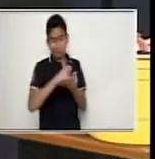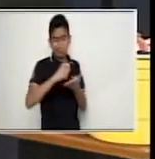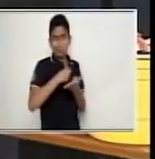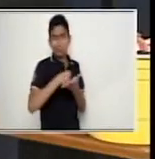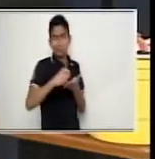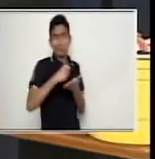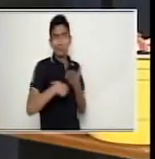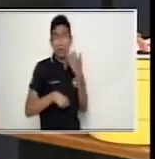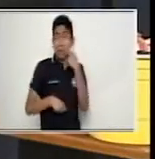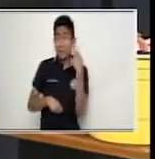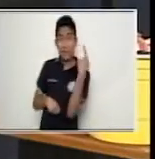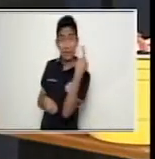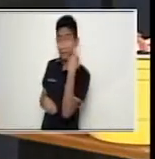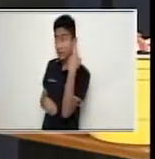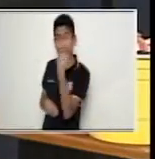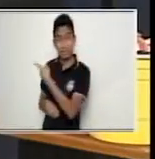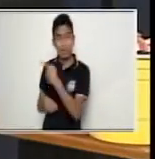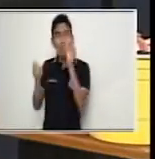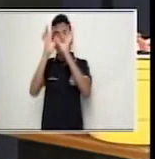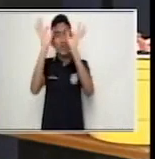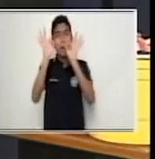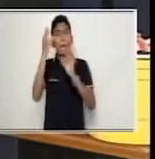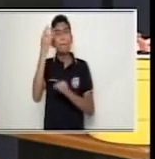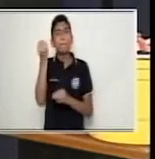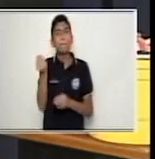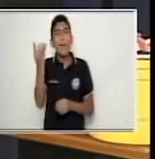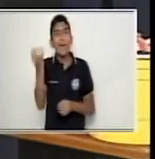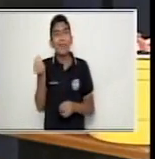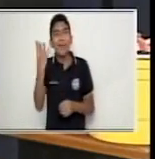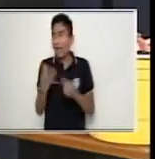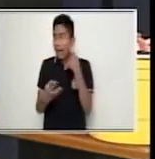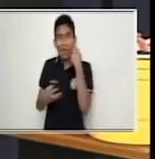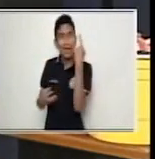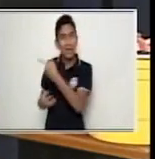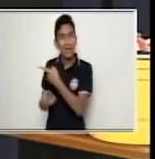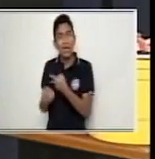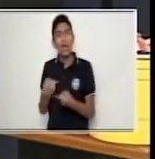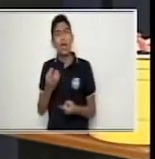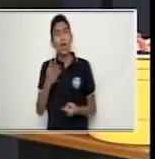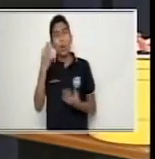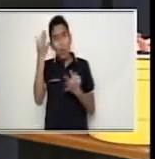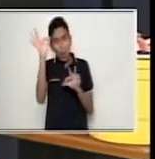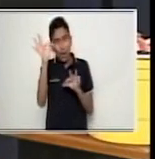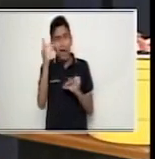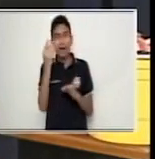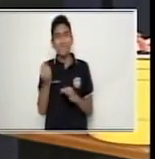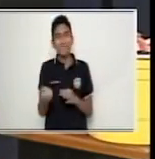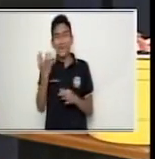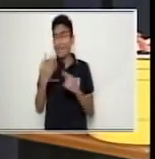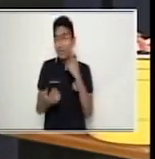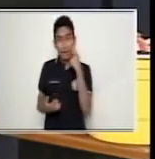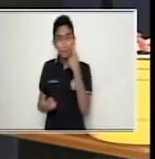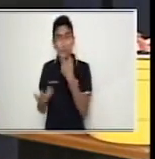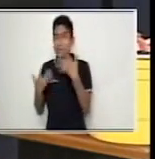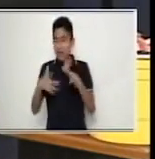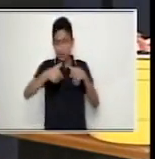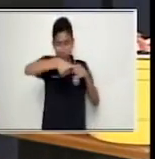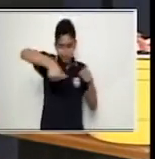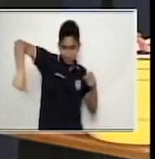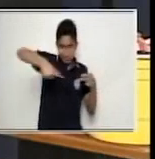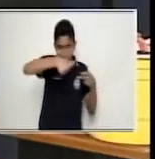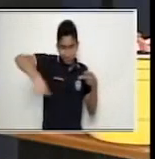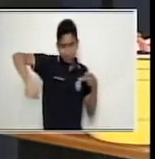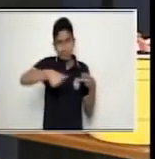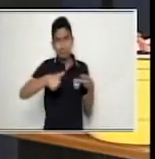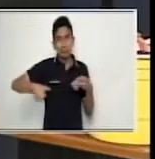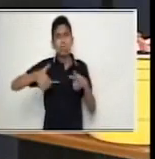De esta forma. Aquí tenemos una hoja de papel que fue llena con tape para que podamos